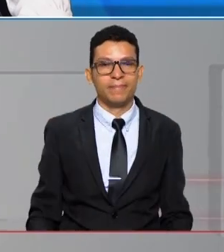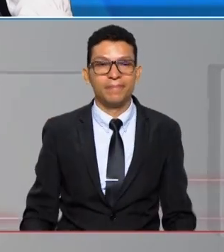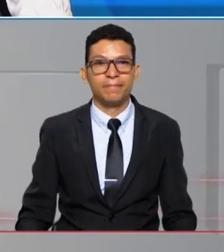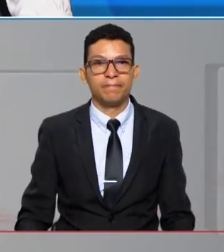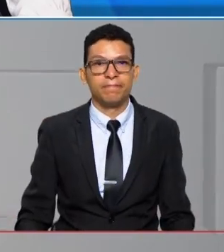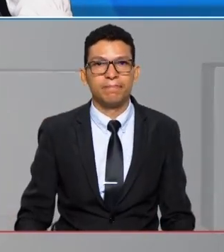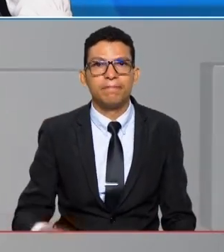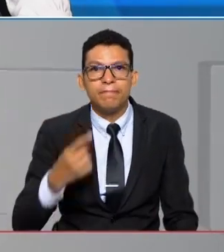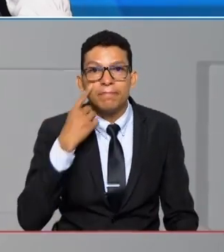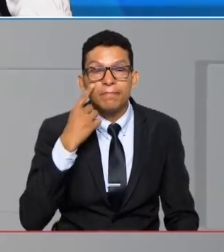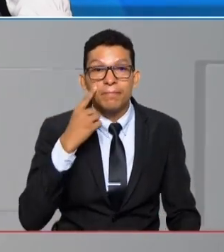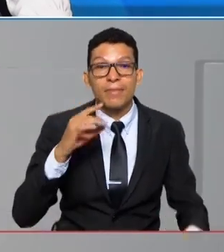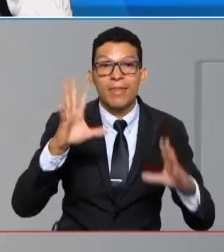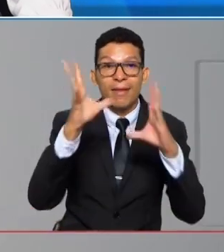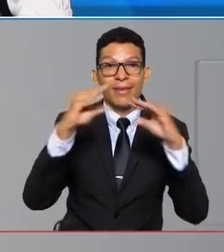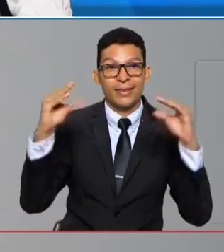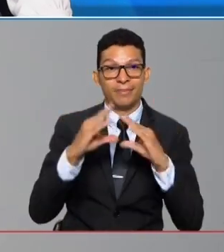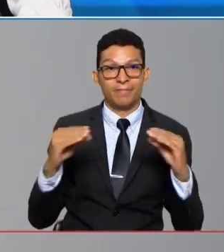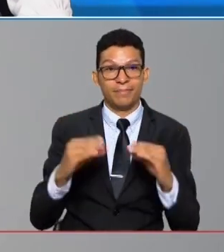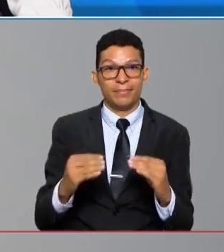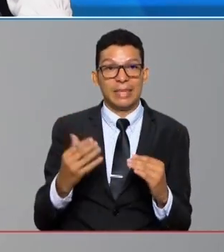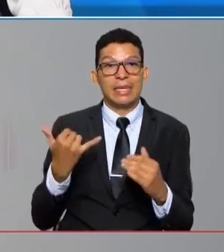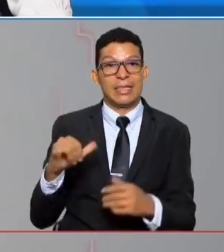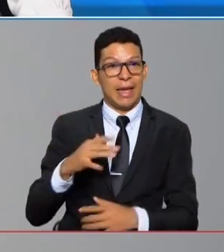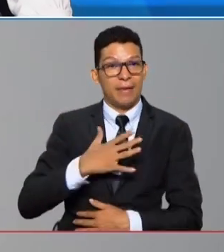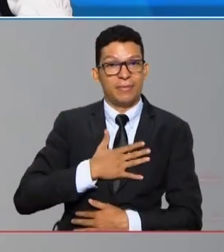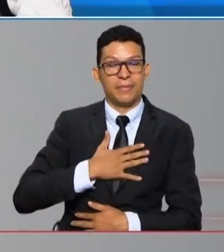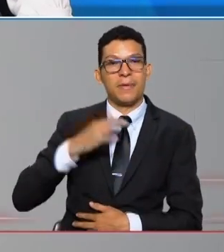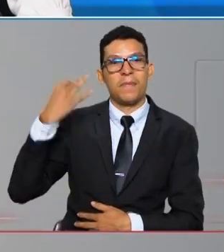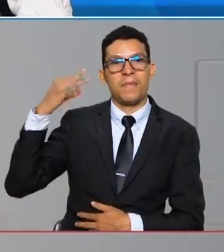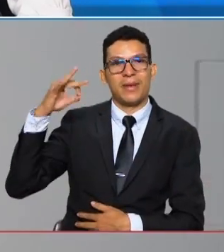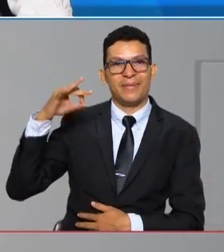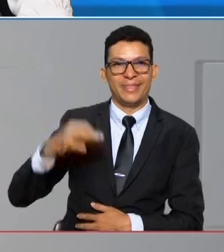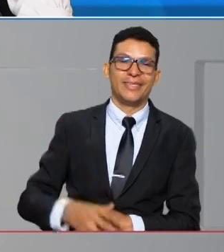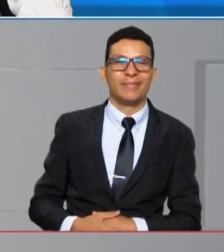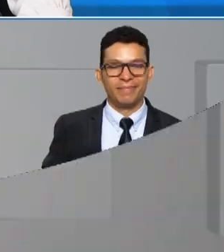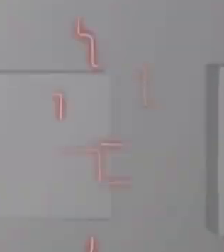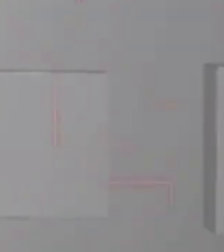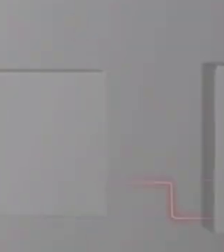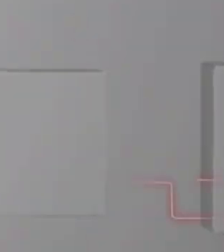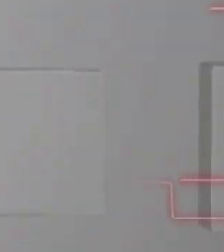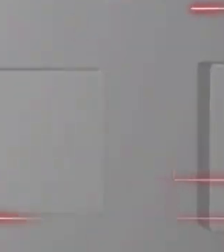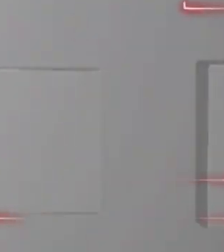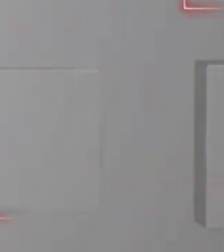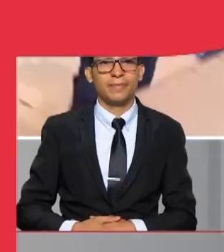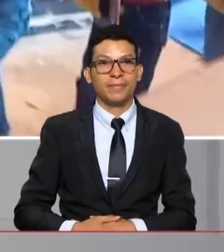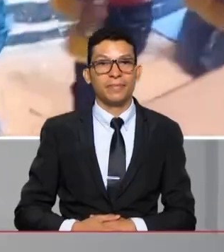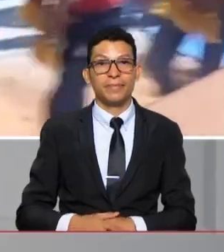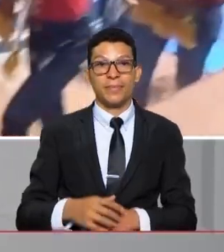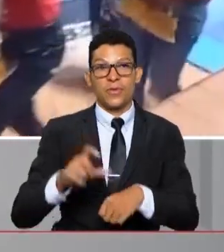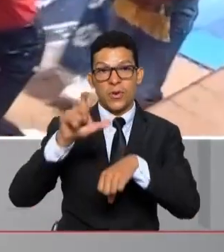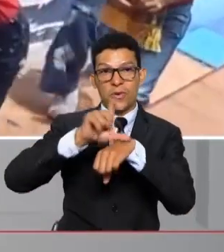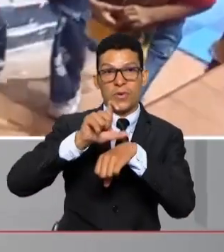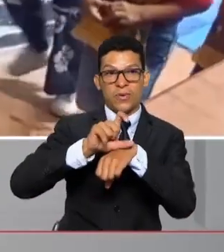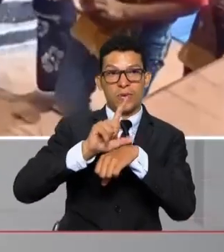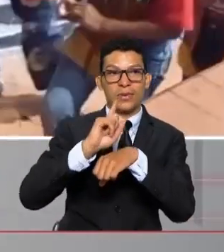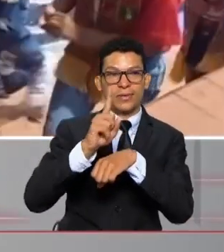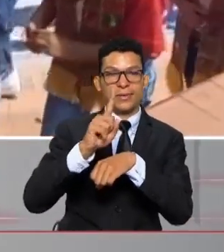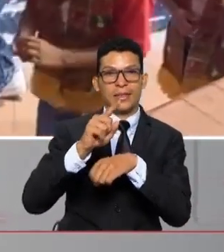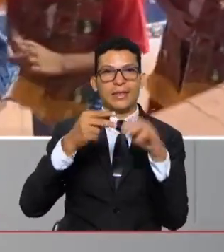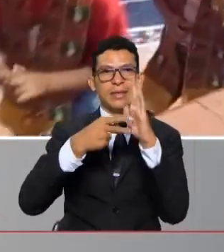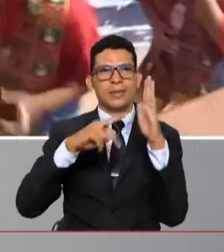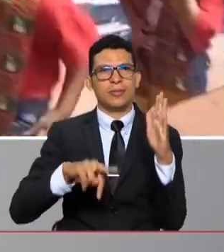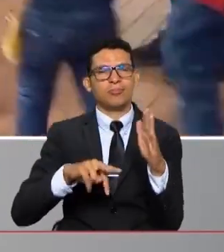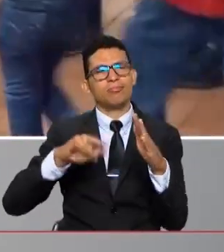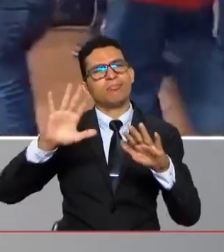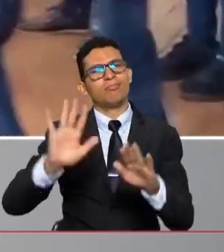Fíjense que los aires de Navidad ya llegaron a mi ciudad, a Palmira. La Institución Educativa Técnica Comercial del Valle en ese municipio realizó un